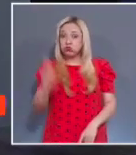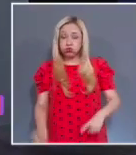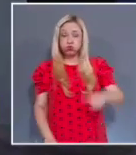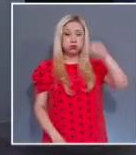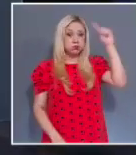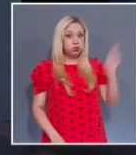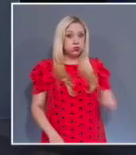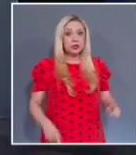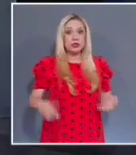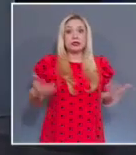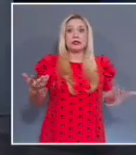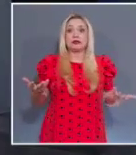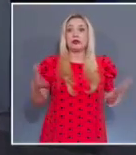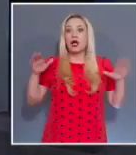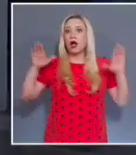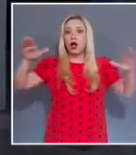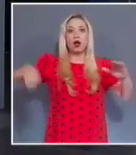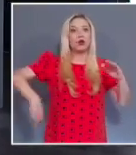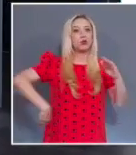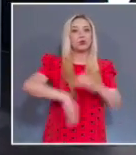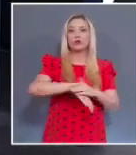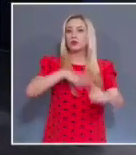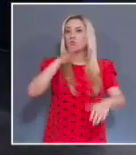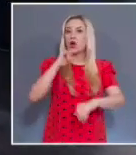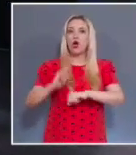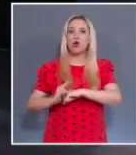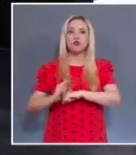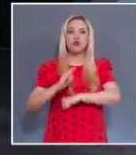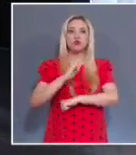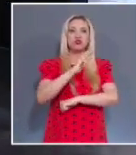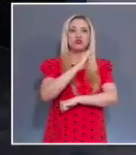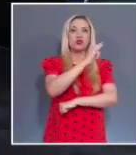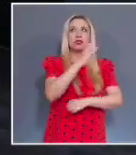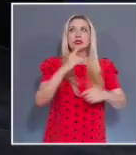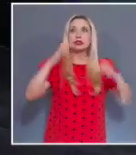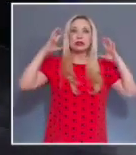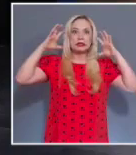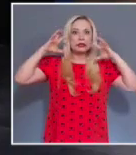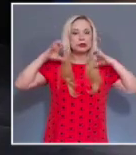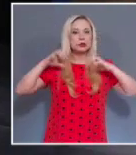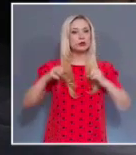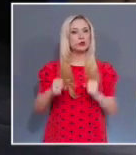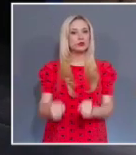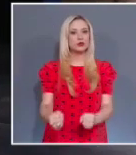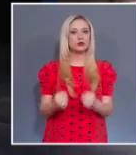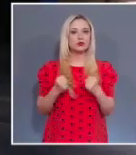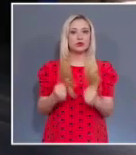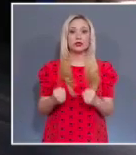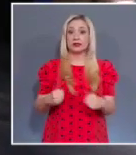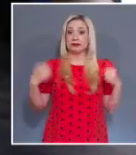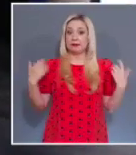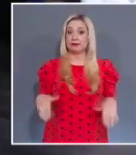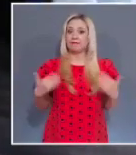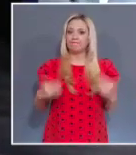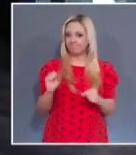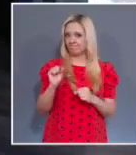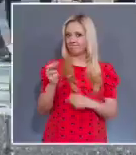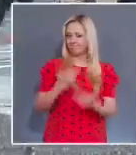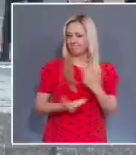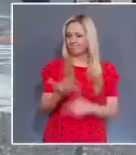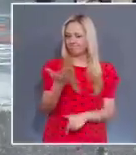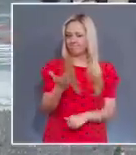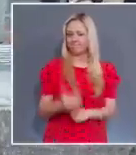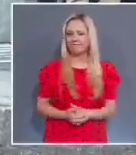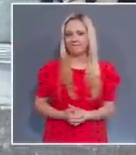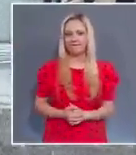en el Aeropuerto Internacional de la Ciudad de México por la tormenta eléctrica. Regresamos con más.